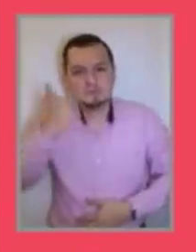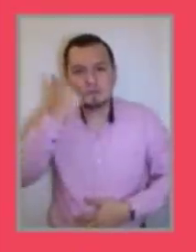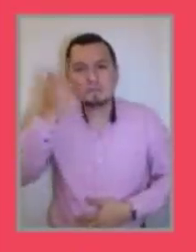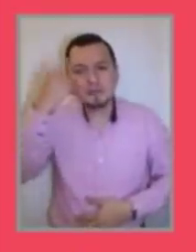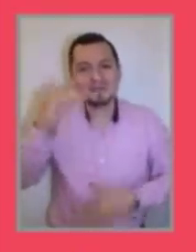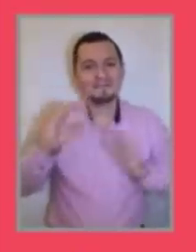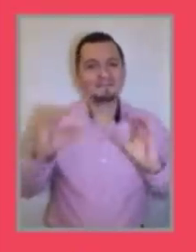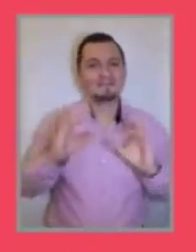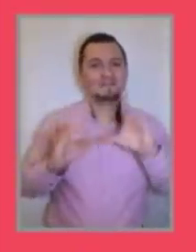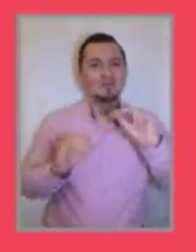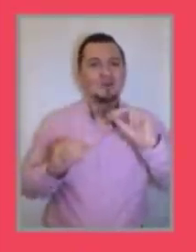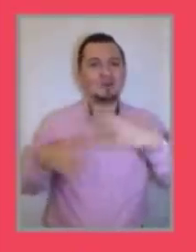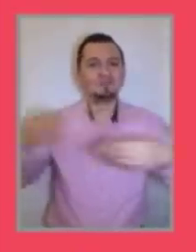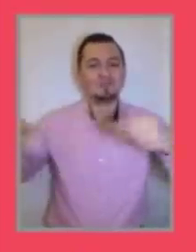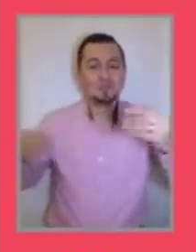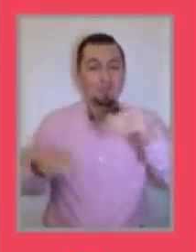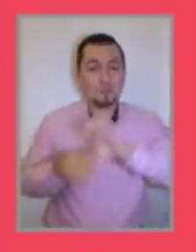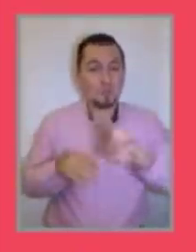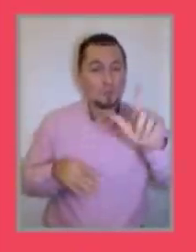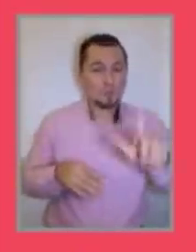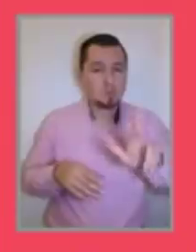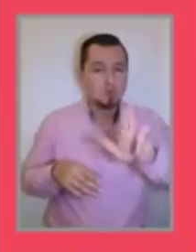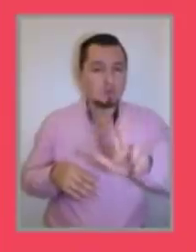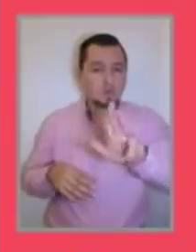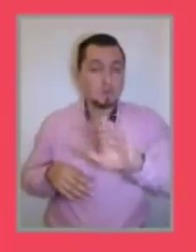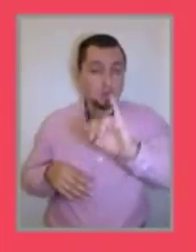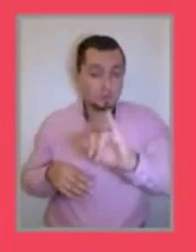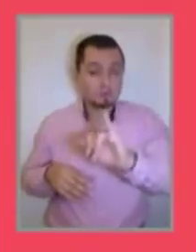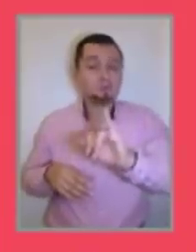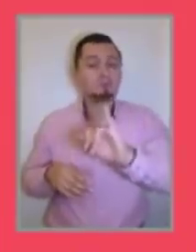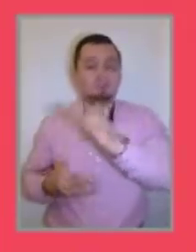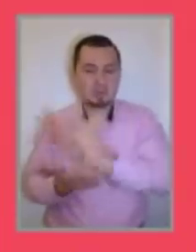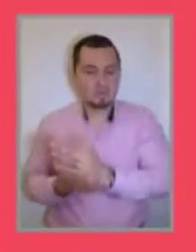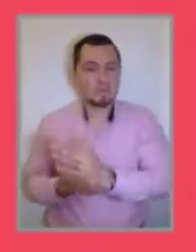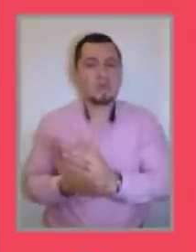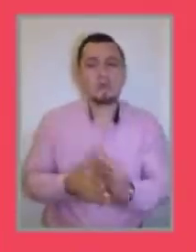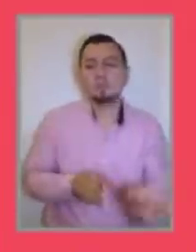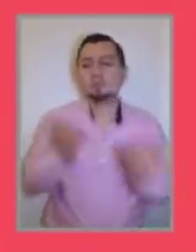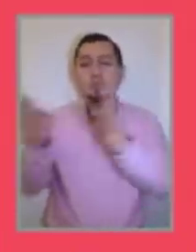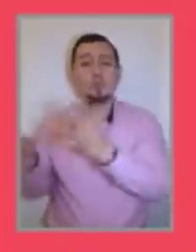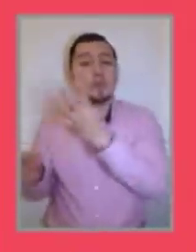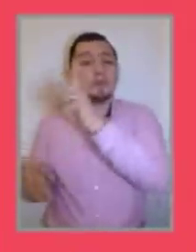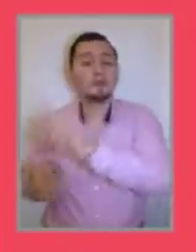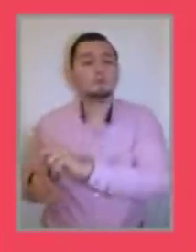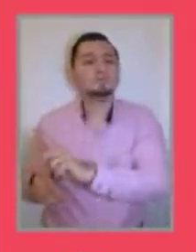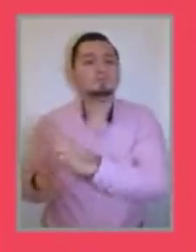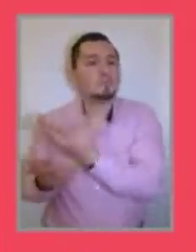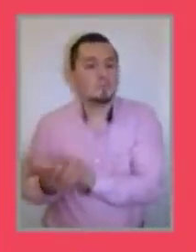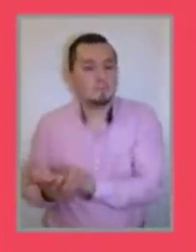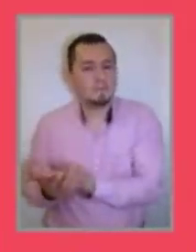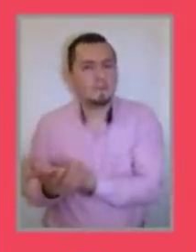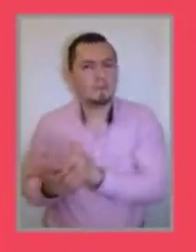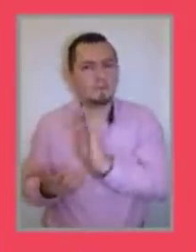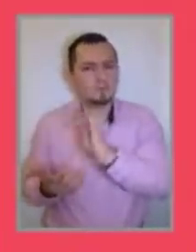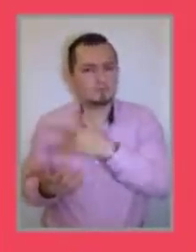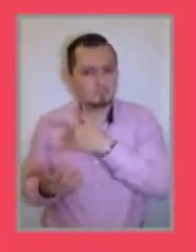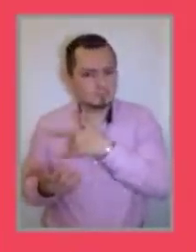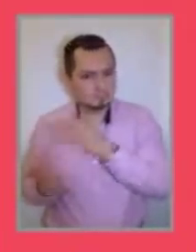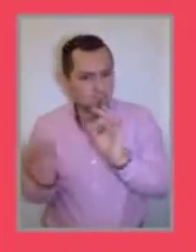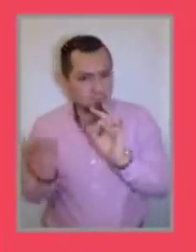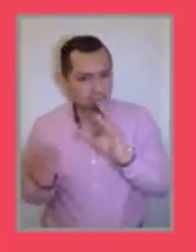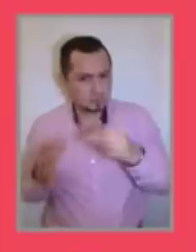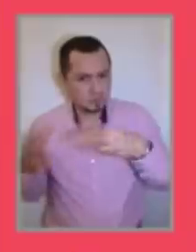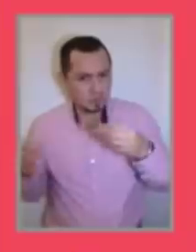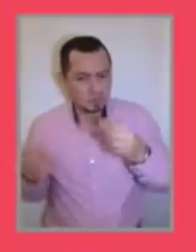compañeros de grupo. También es importante decir que al ser el 50% de la matrícula permite una especie